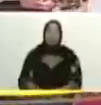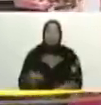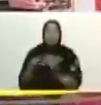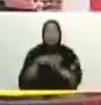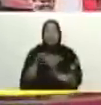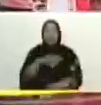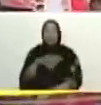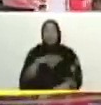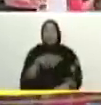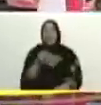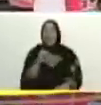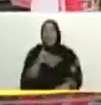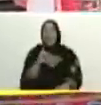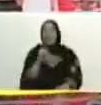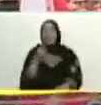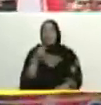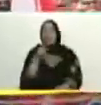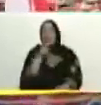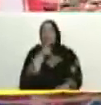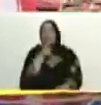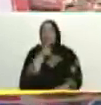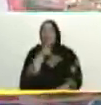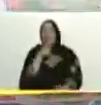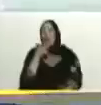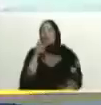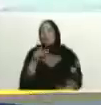¿Dónde están? ¿Quiénes son?